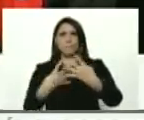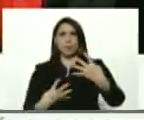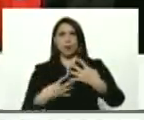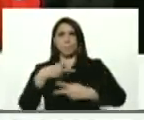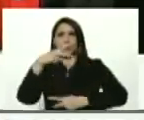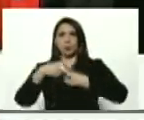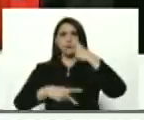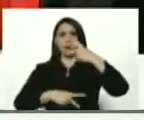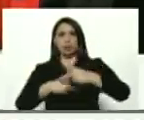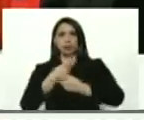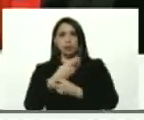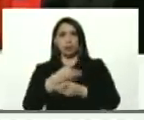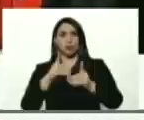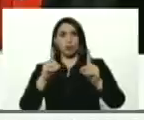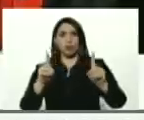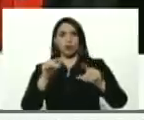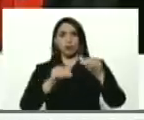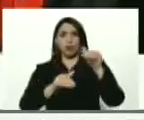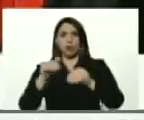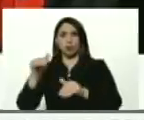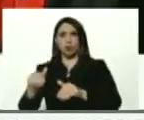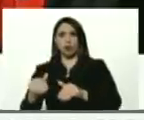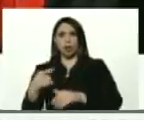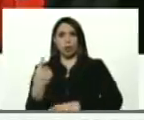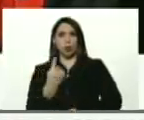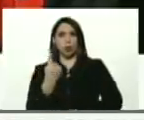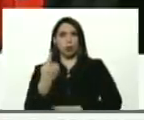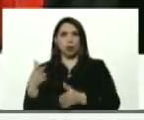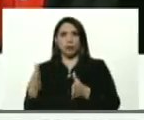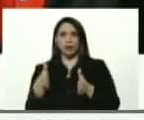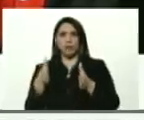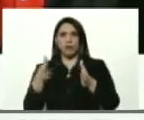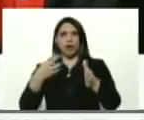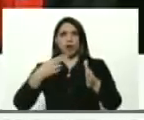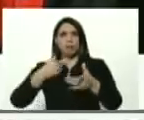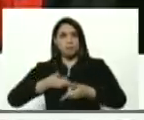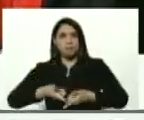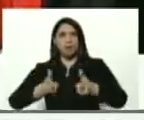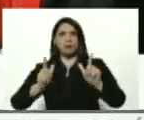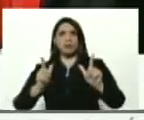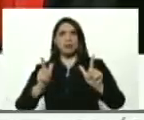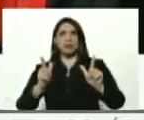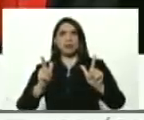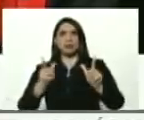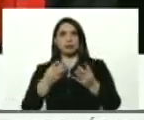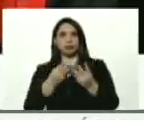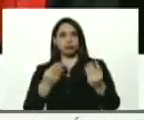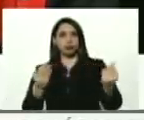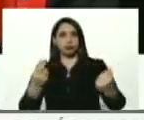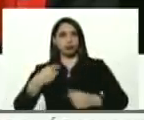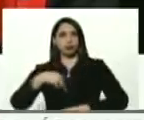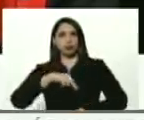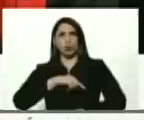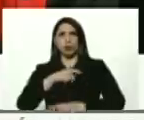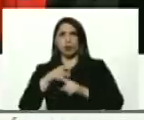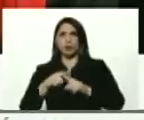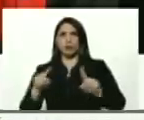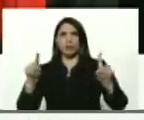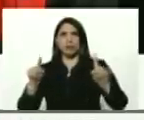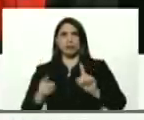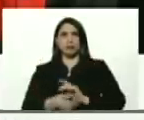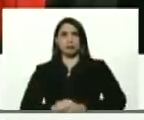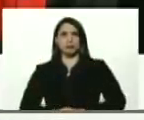proceso democrático electoral como única vía que nos permite dirimir nuestras diferencias.